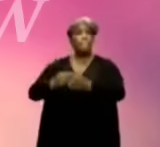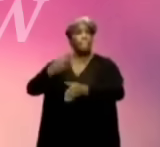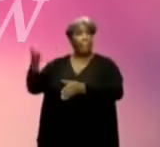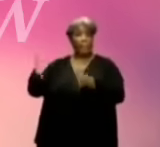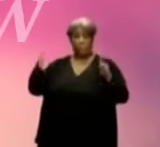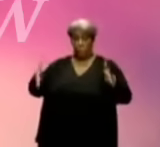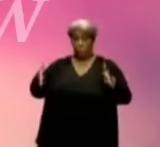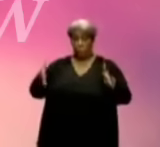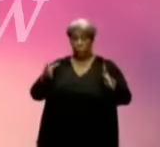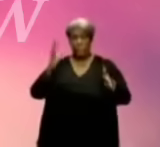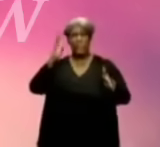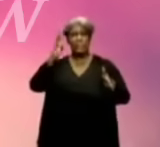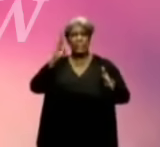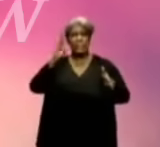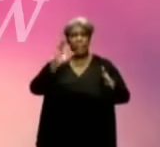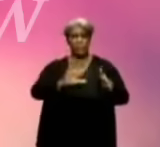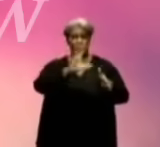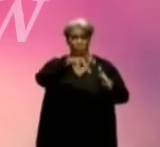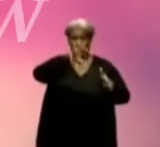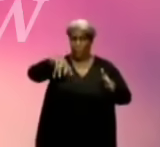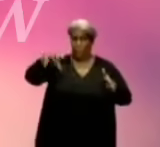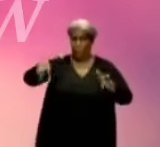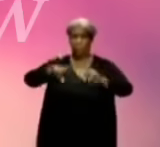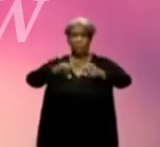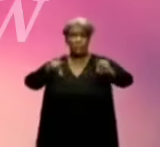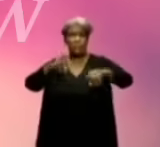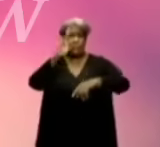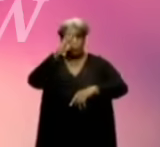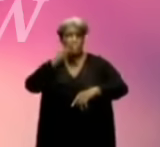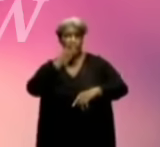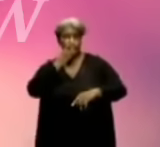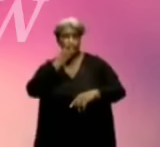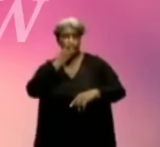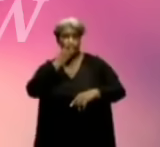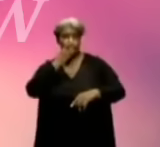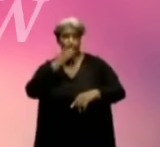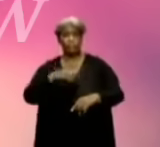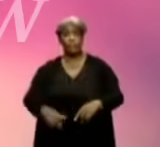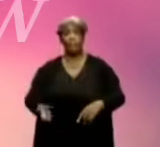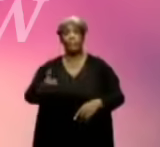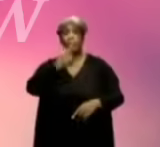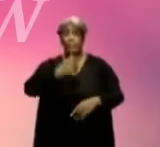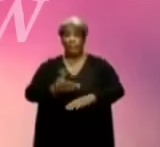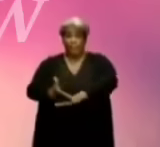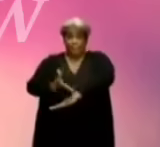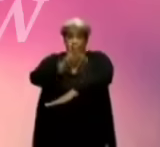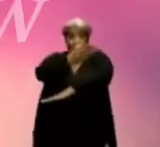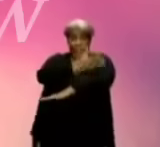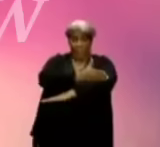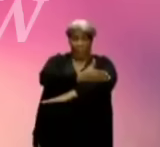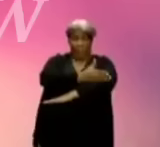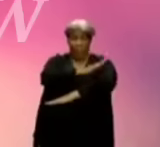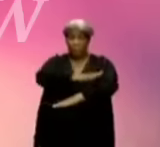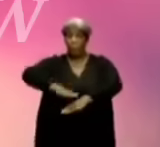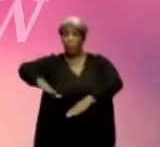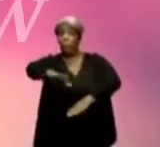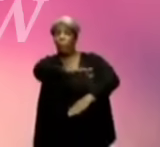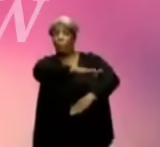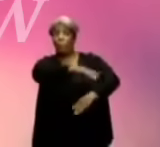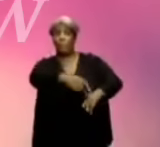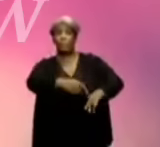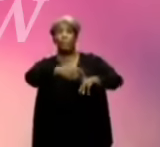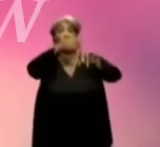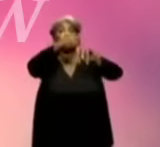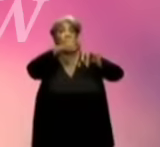diferentes comunidades del país. Y antes de diciembre vamos a abrir también un centro especializado que lo va a manejar